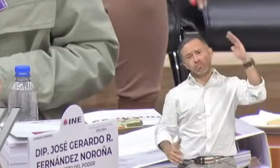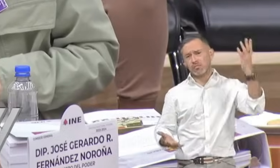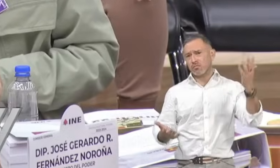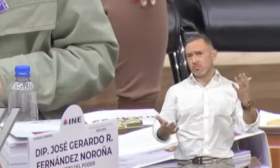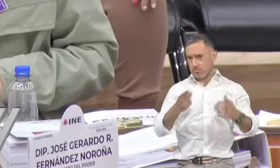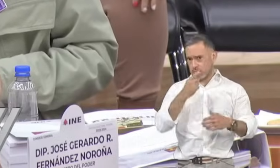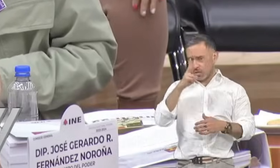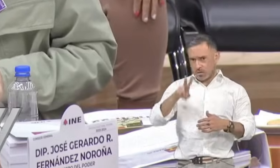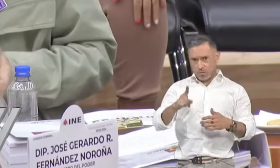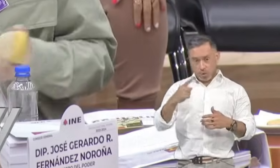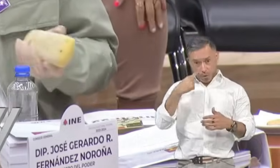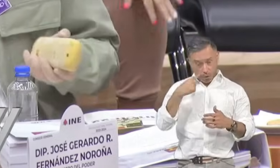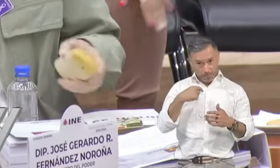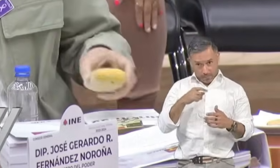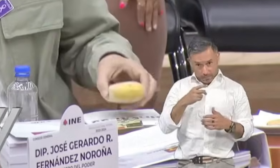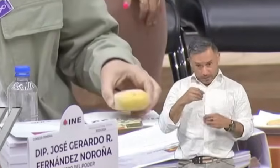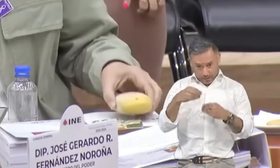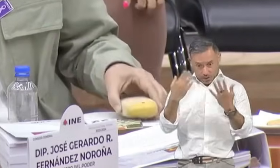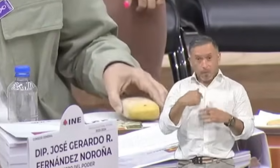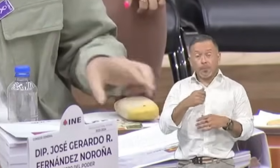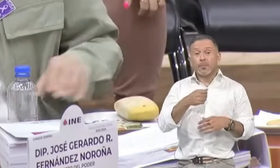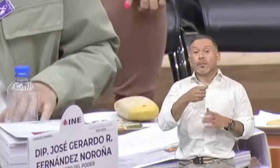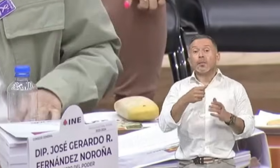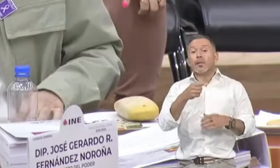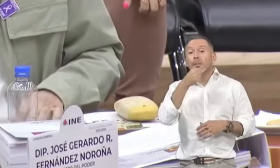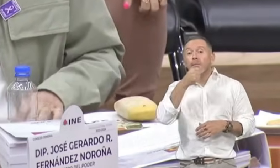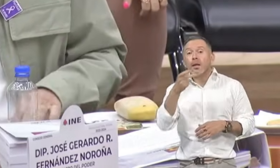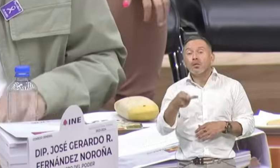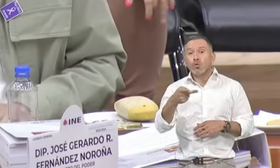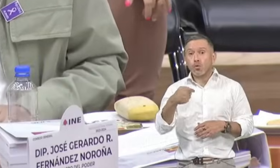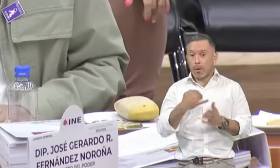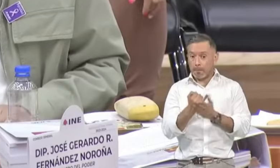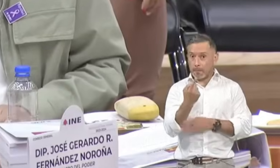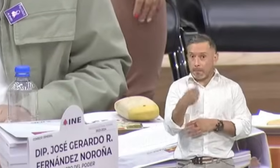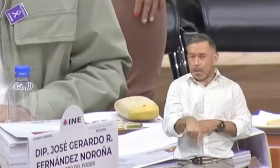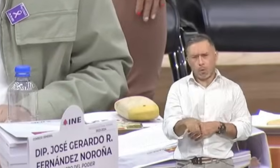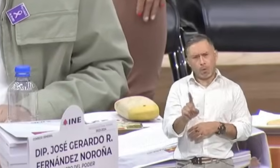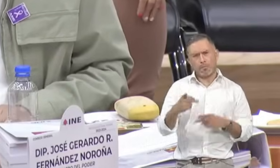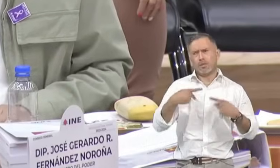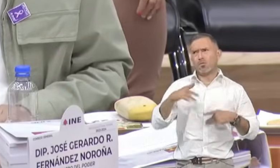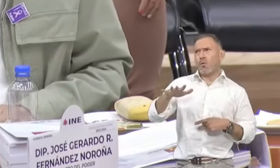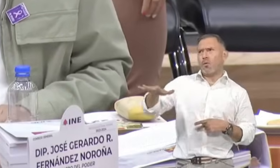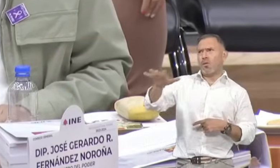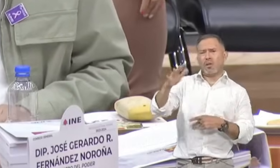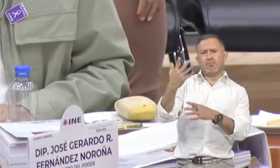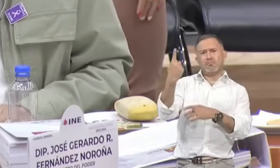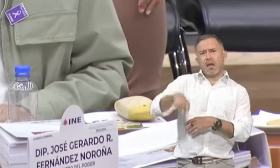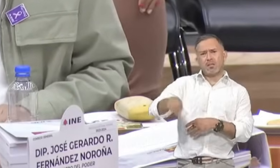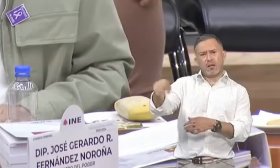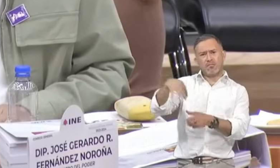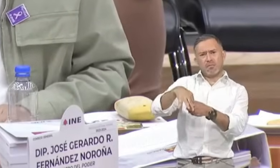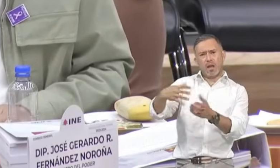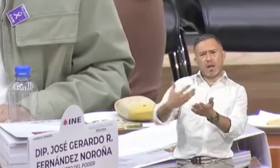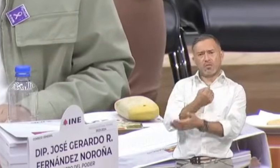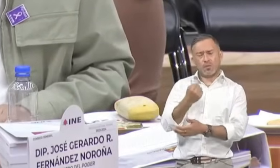las encuestas no deciden, quien decide es la población. Pero fíjense, hubo una sesión aquí del INE donde yo hice una aseveración justo